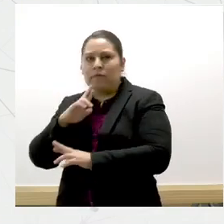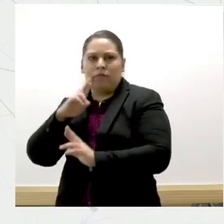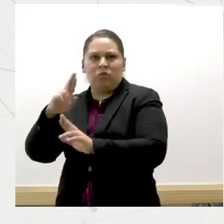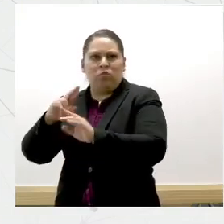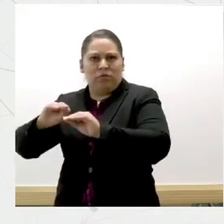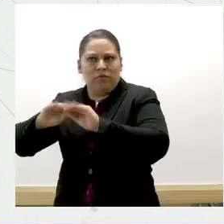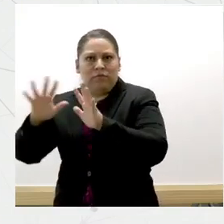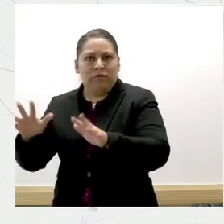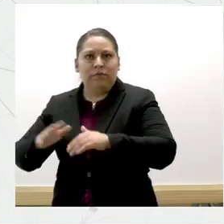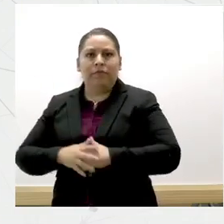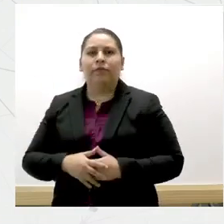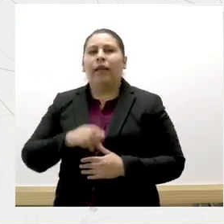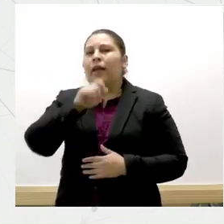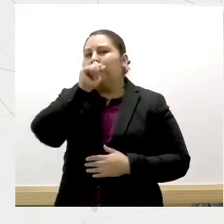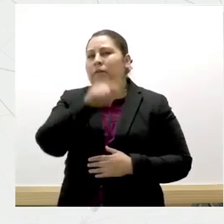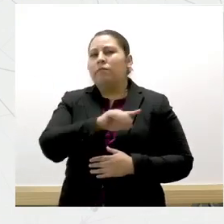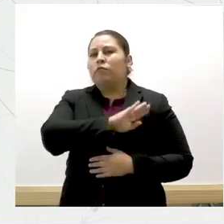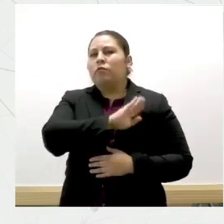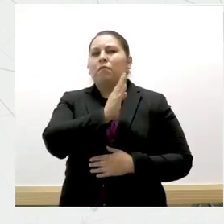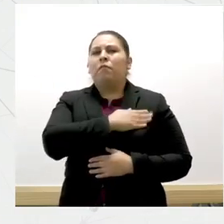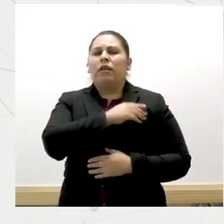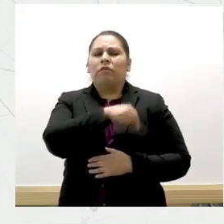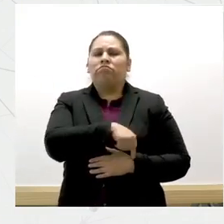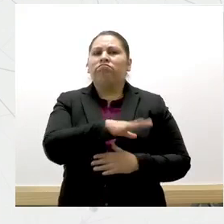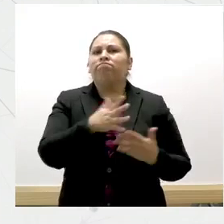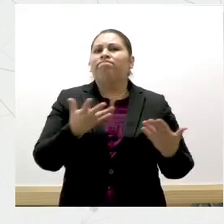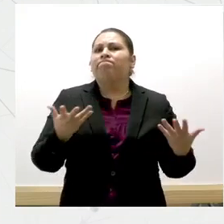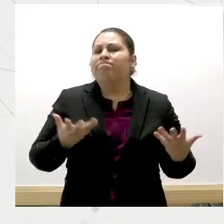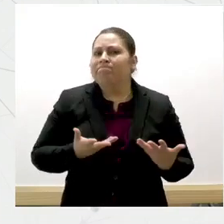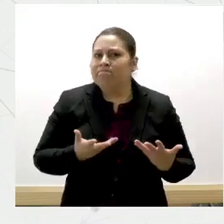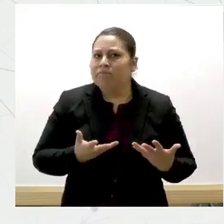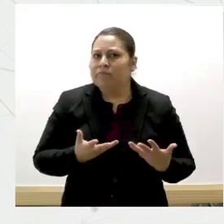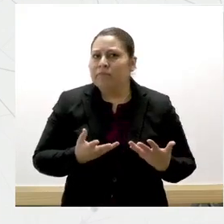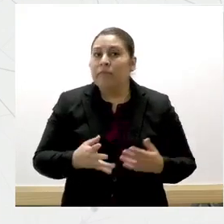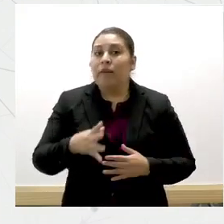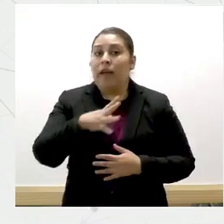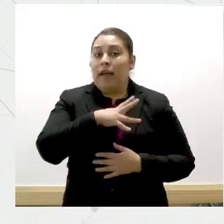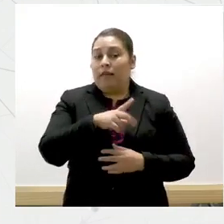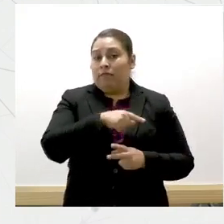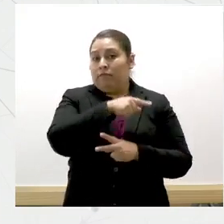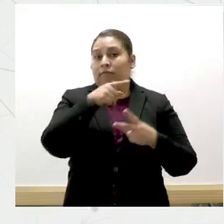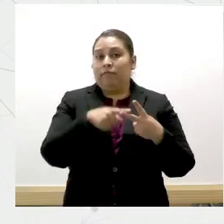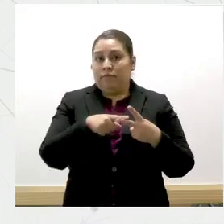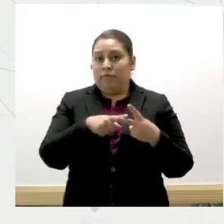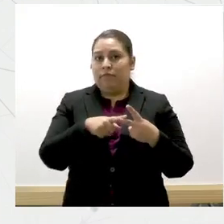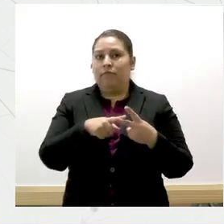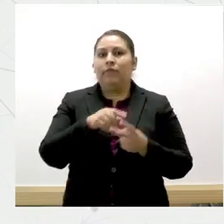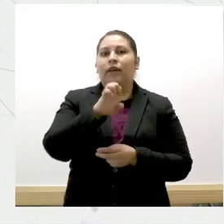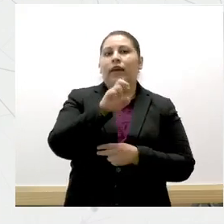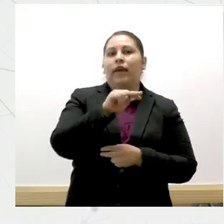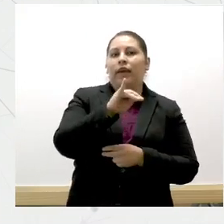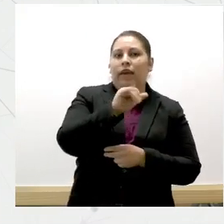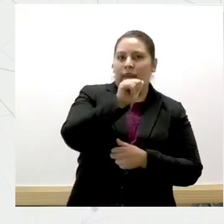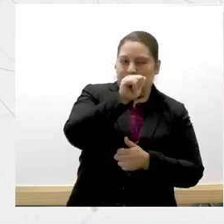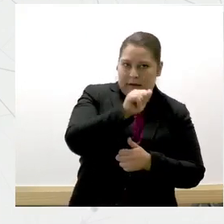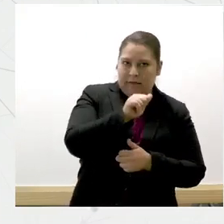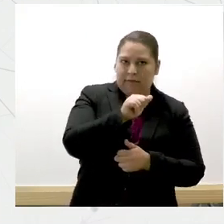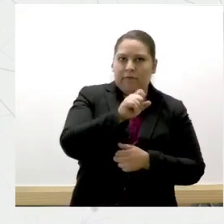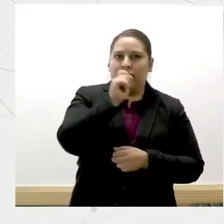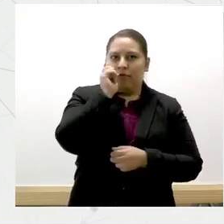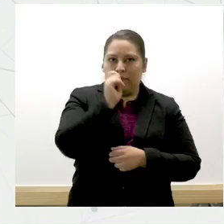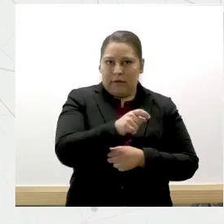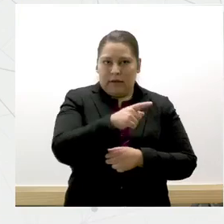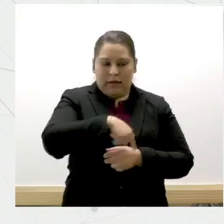En España, bueno, en España tenemos dos elementos de referencia. Por una parte, la ENIA, que es la Estrategia Nacional de